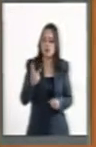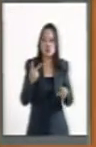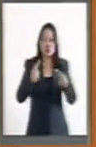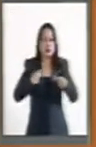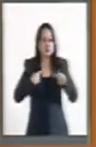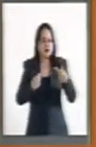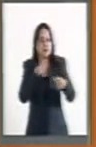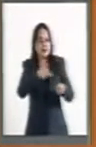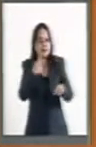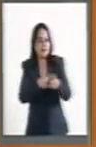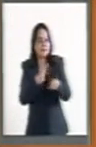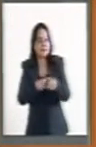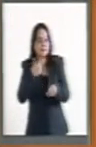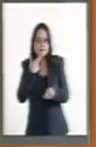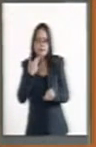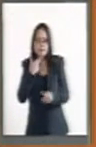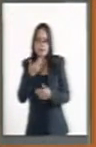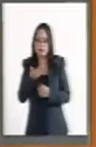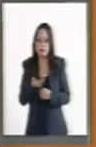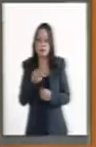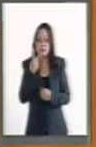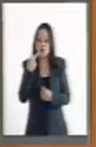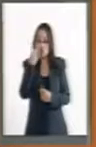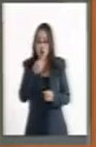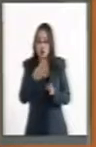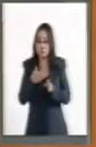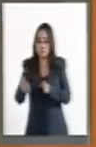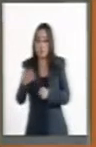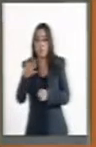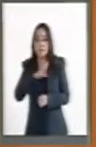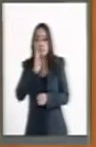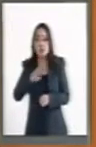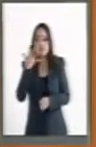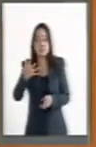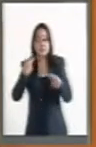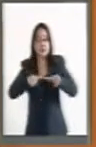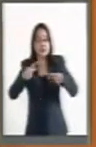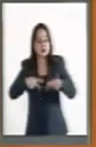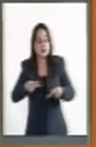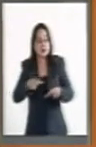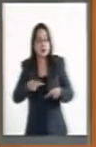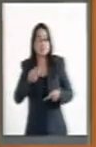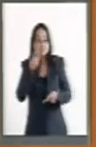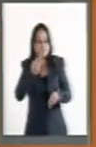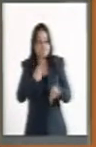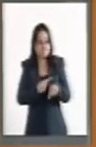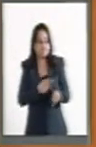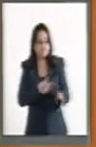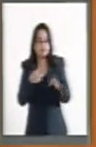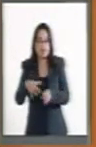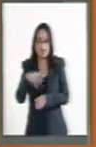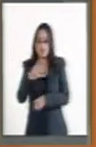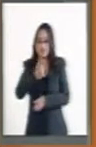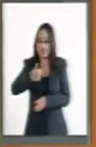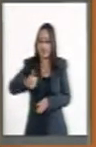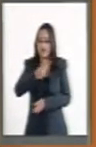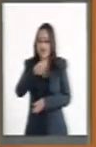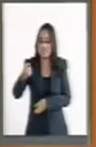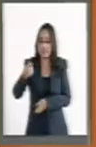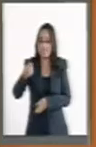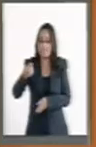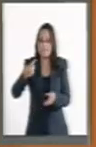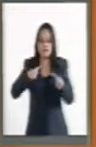de diabetes. Cada 2 horas mueren 5 personas por esta enfermedad. 14 de cada 100 pacientes presentan